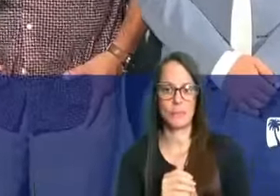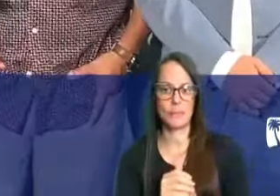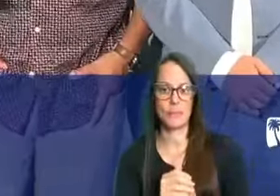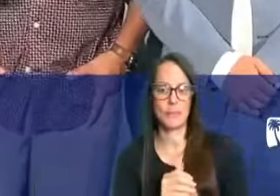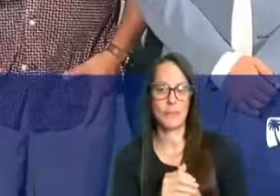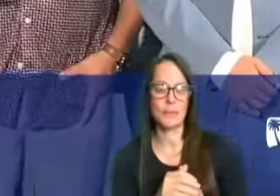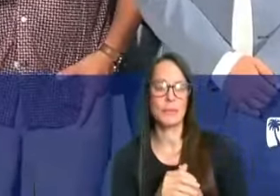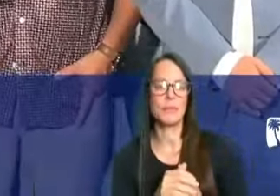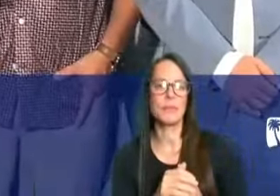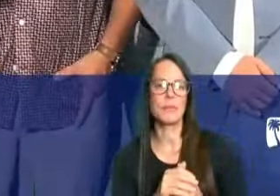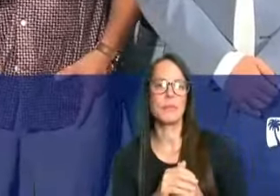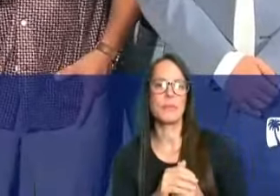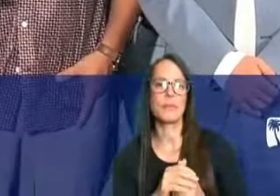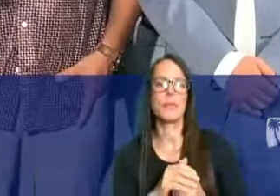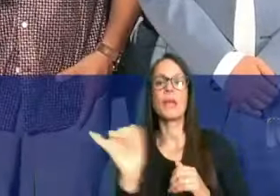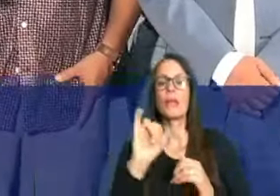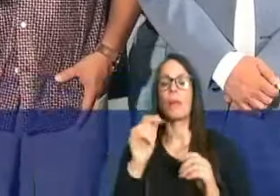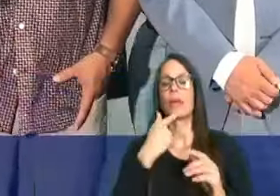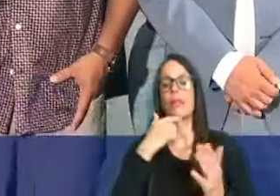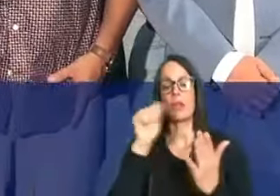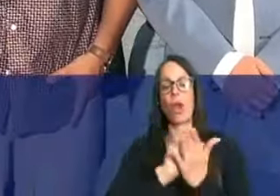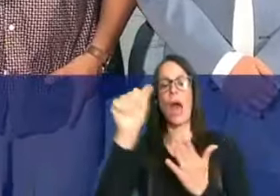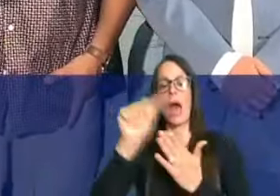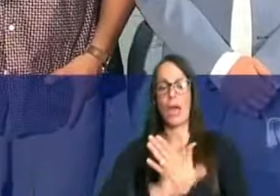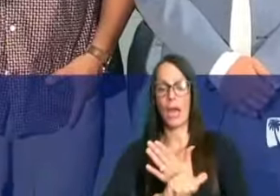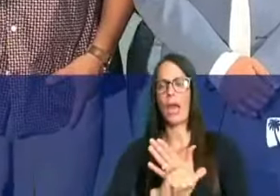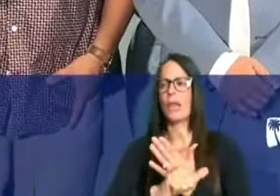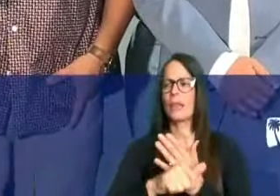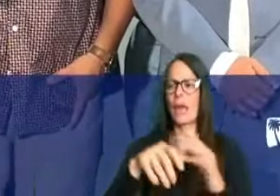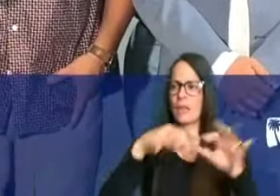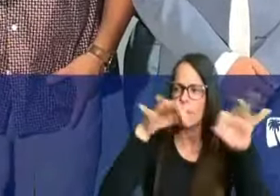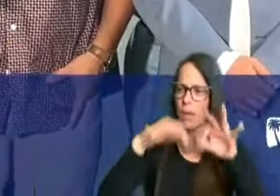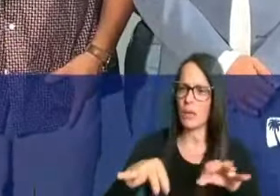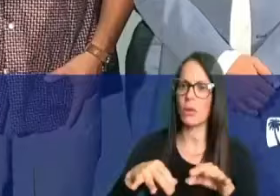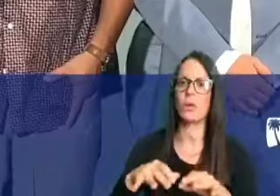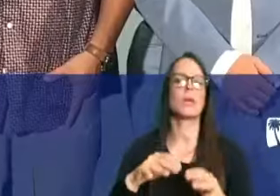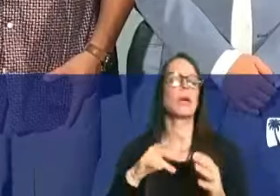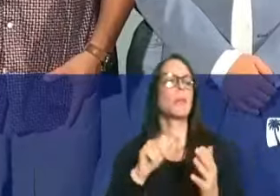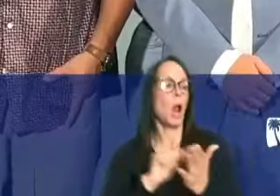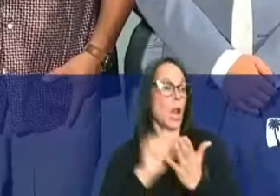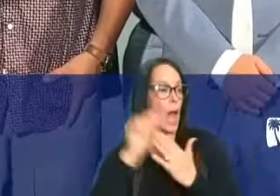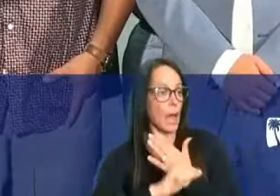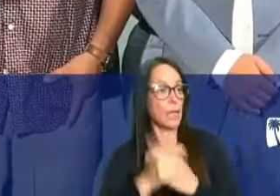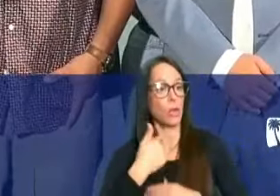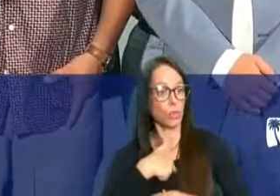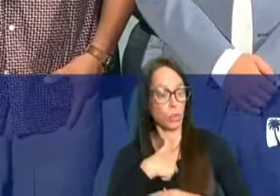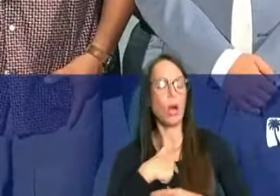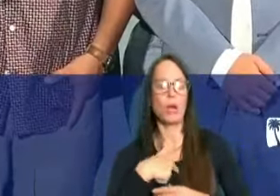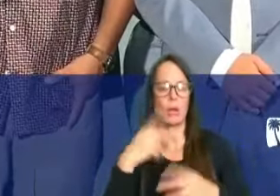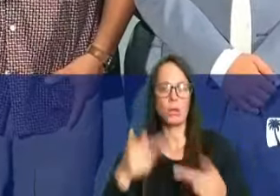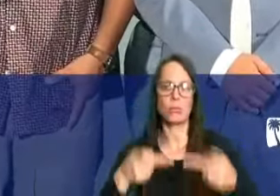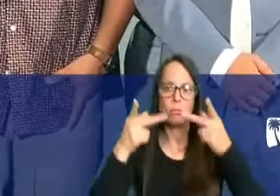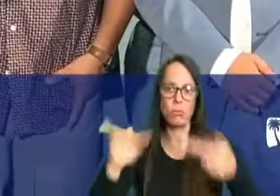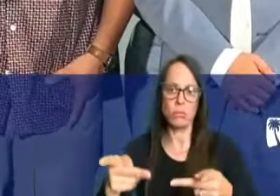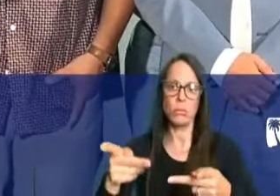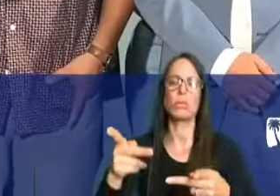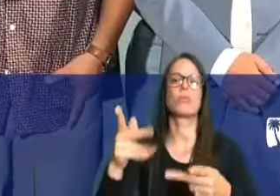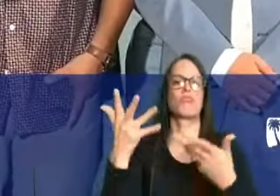de la agenda para cuando la agenda que tenemos en primer lugar es la el plataforma de gobierno que Se elaboró en el partido progresista que se